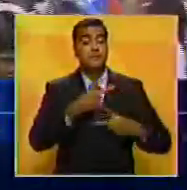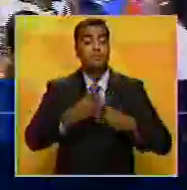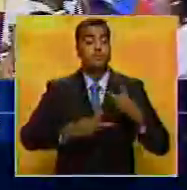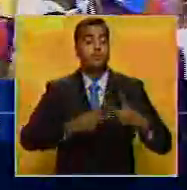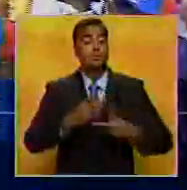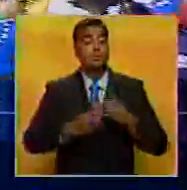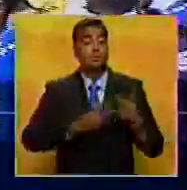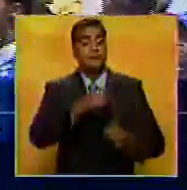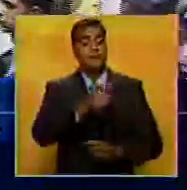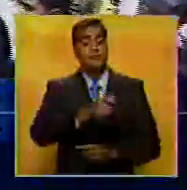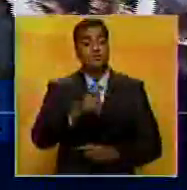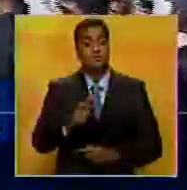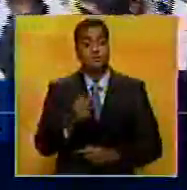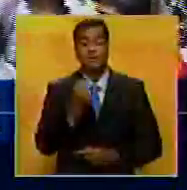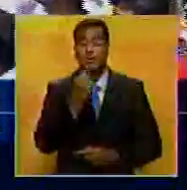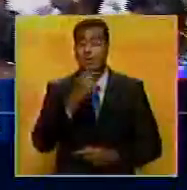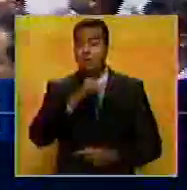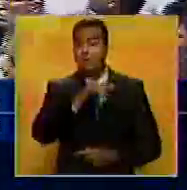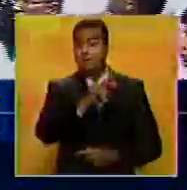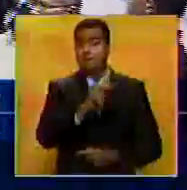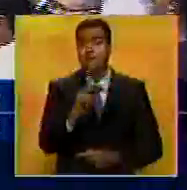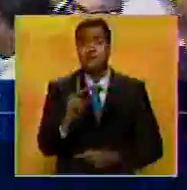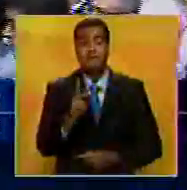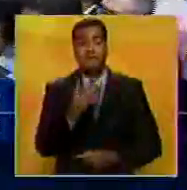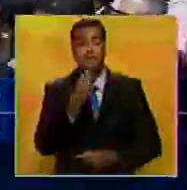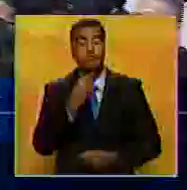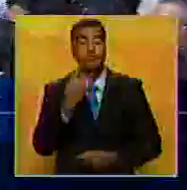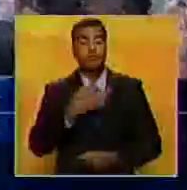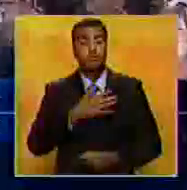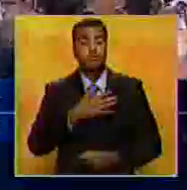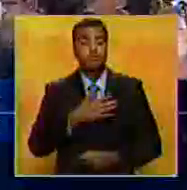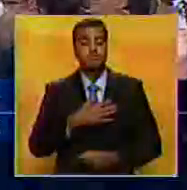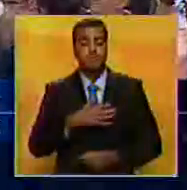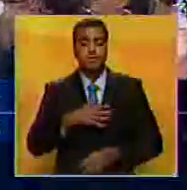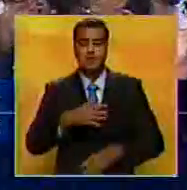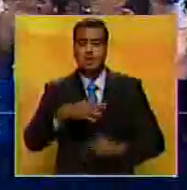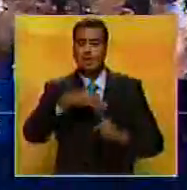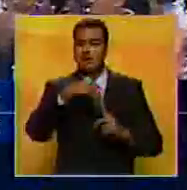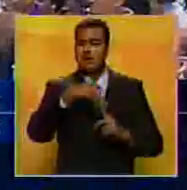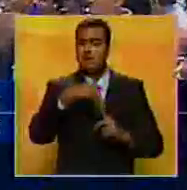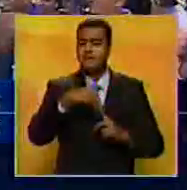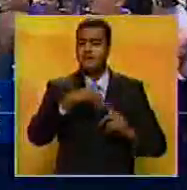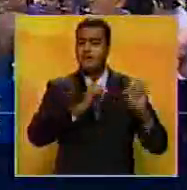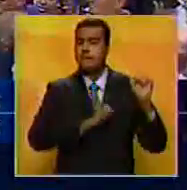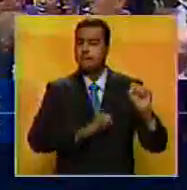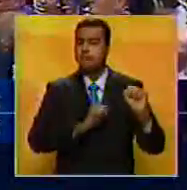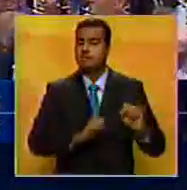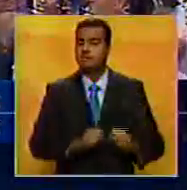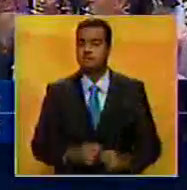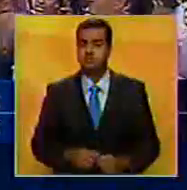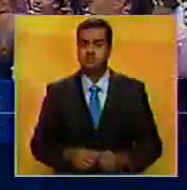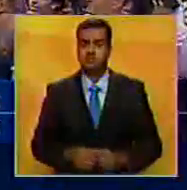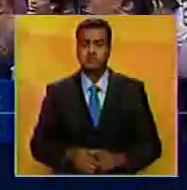políticos y ciudadanos rindieron a Juan Pablo Pernalete, joven fallecido este miércoles en Altamira durante una protesta.